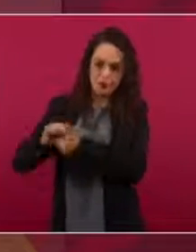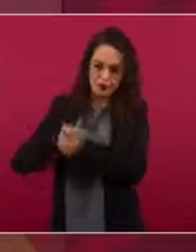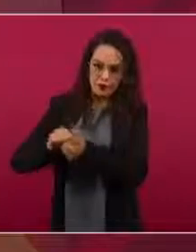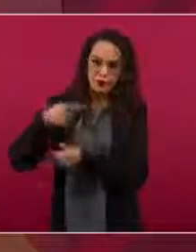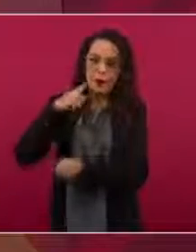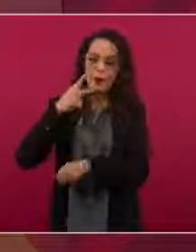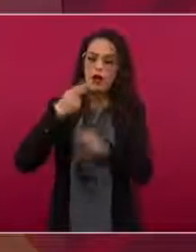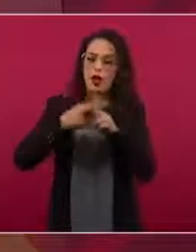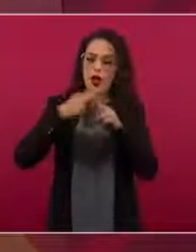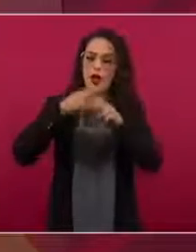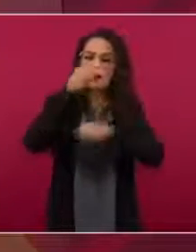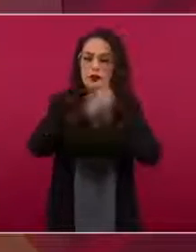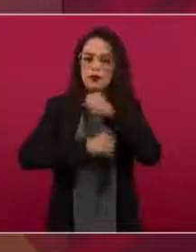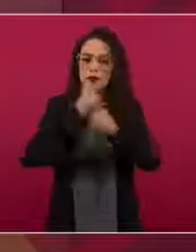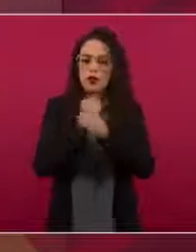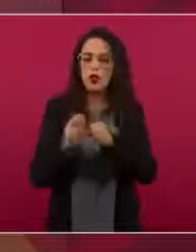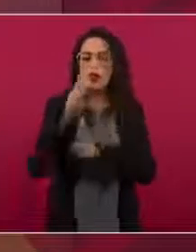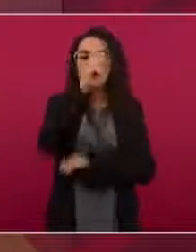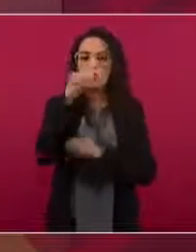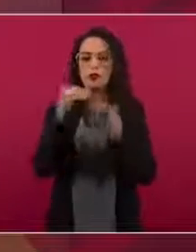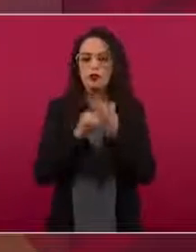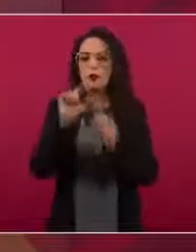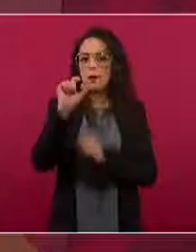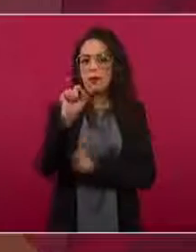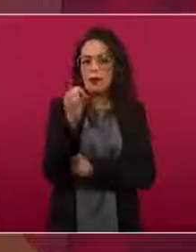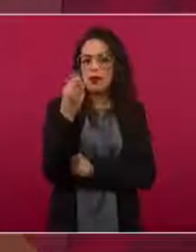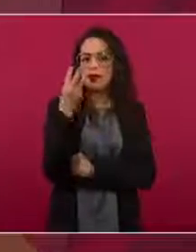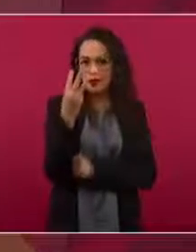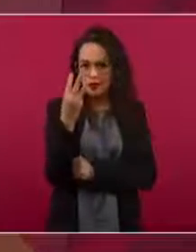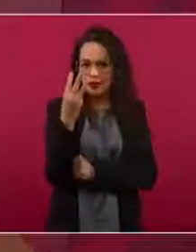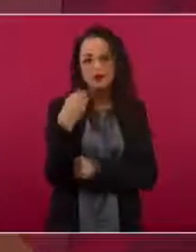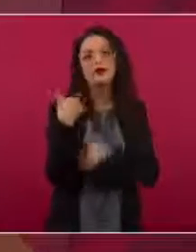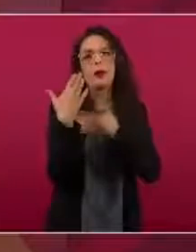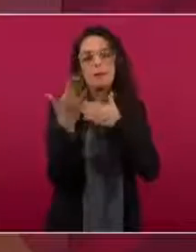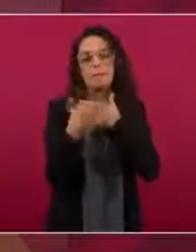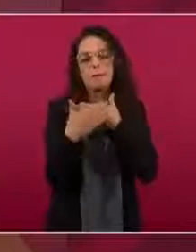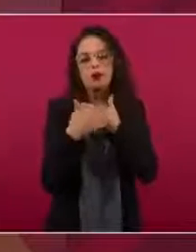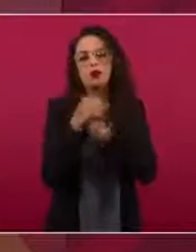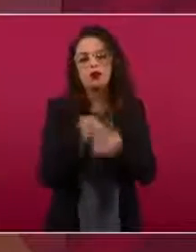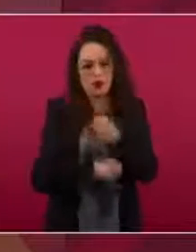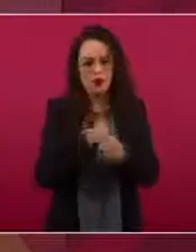2023, el año próximo. ¿Por qué el año próximo?